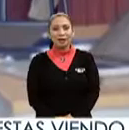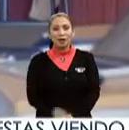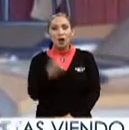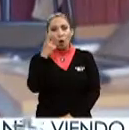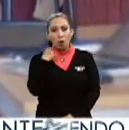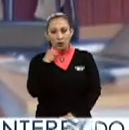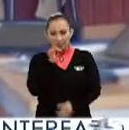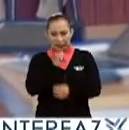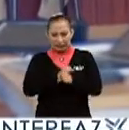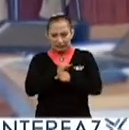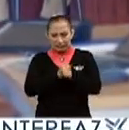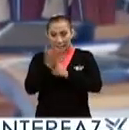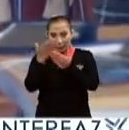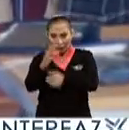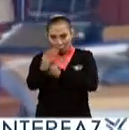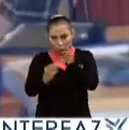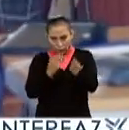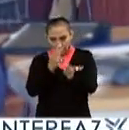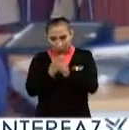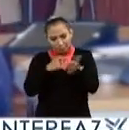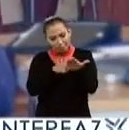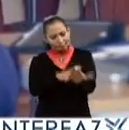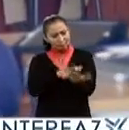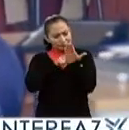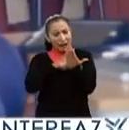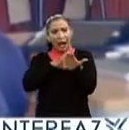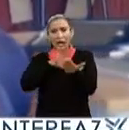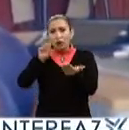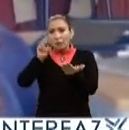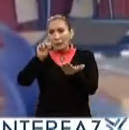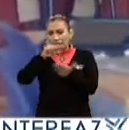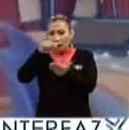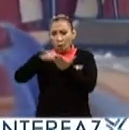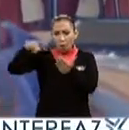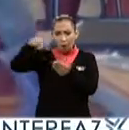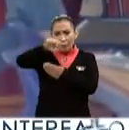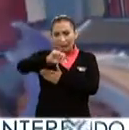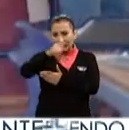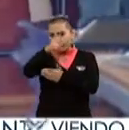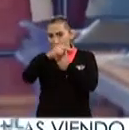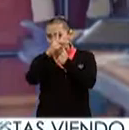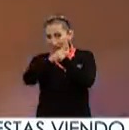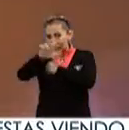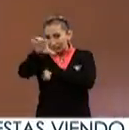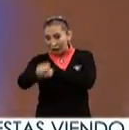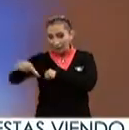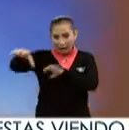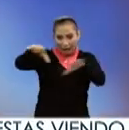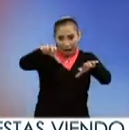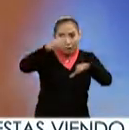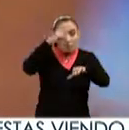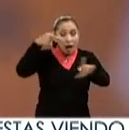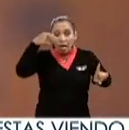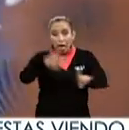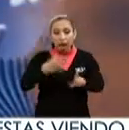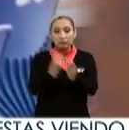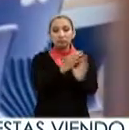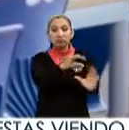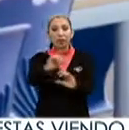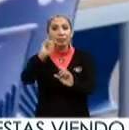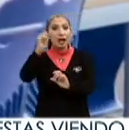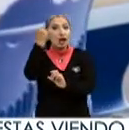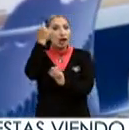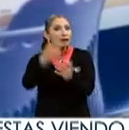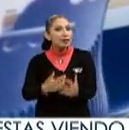Un informe reciente del Banco Mundial indica que existen al menos 90 espacios en 26 países de África destinados a la instrucción en